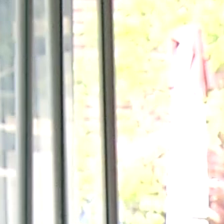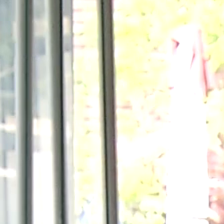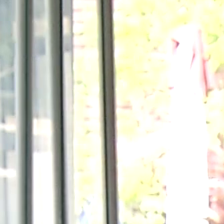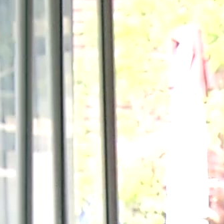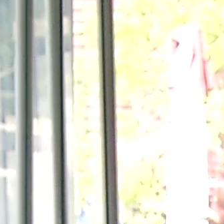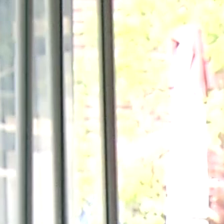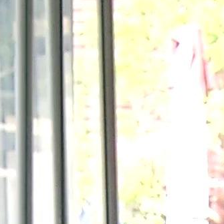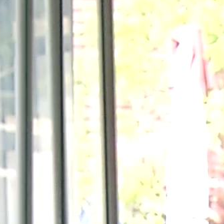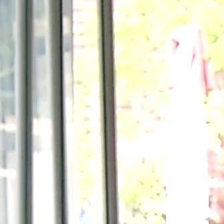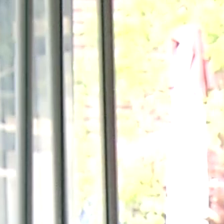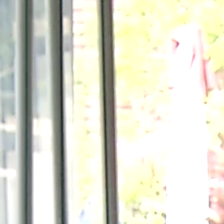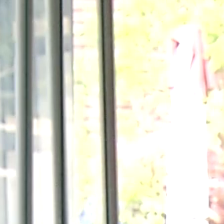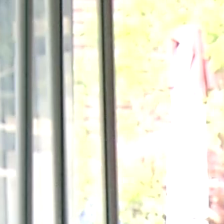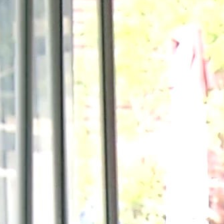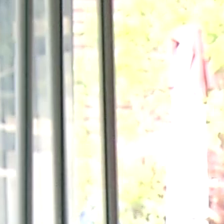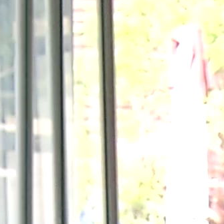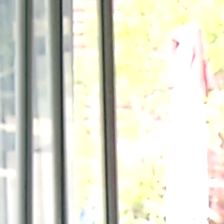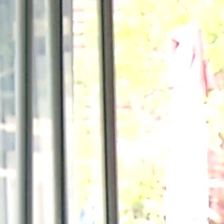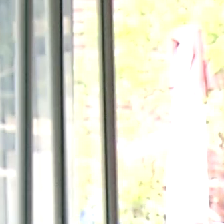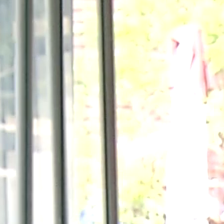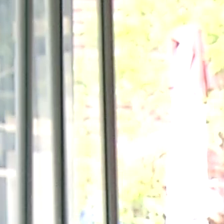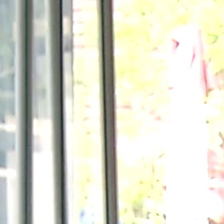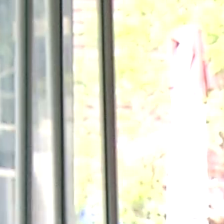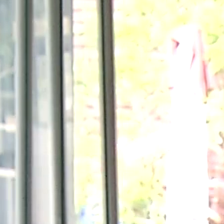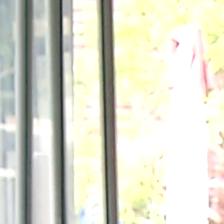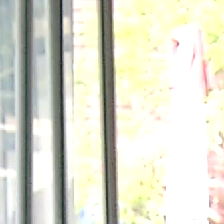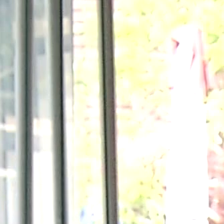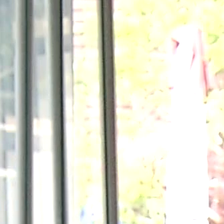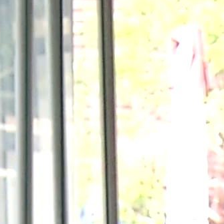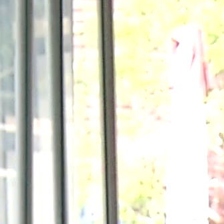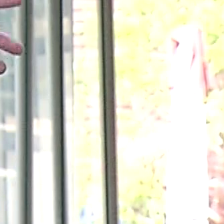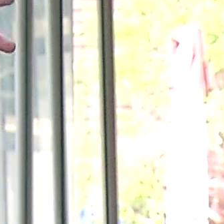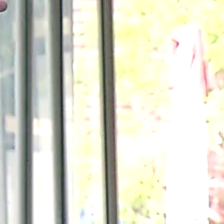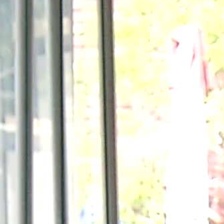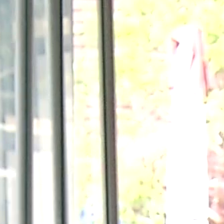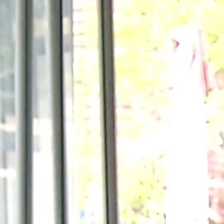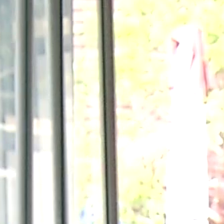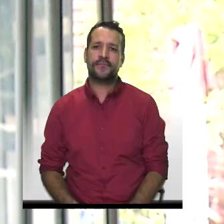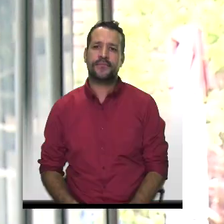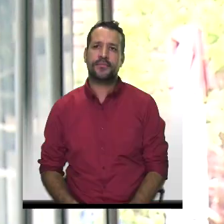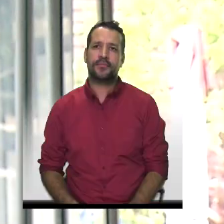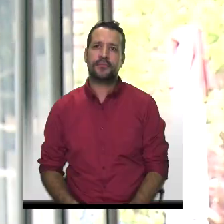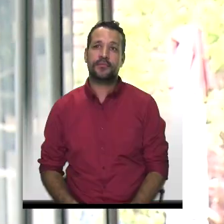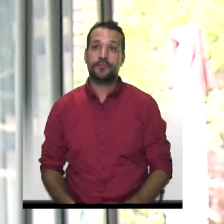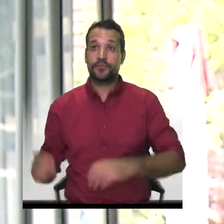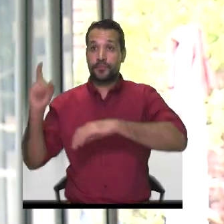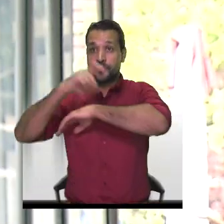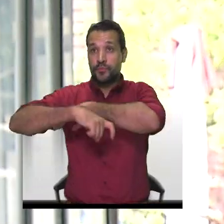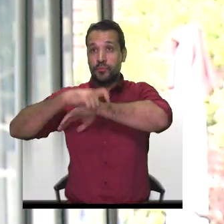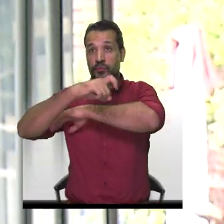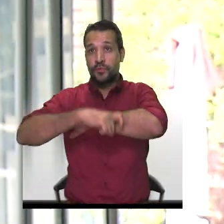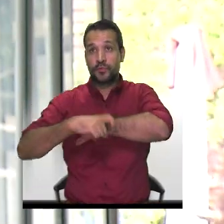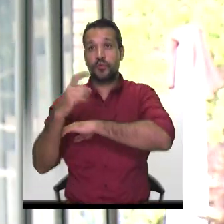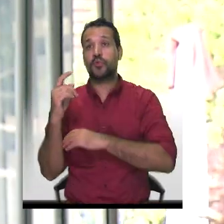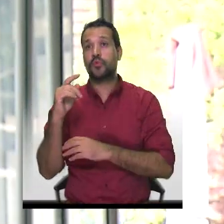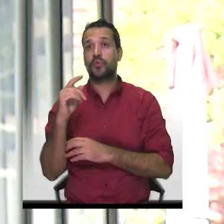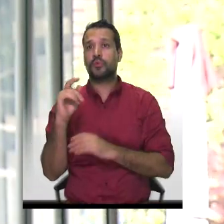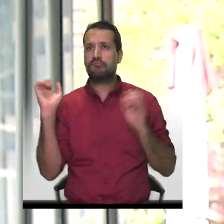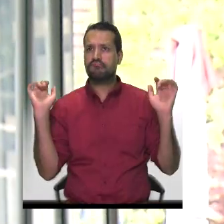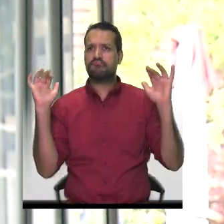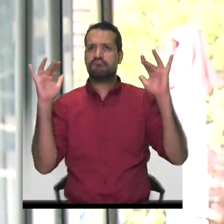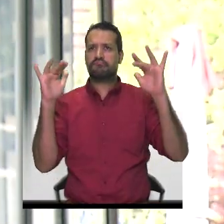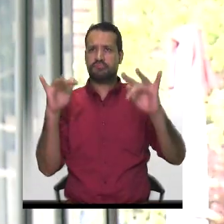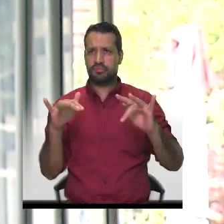más es, con Google, ahora que echó 8.000 personas, Meta echó 12.000 personas, o sea, estamos asistiendo a la